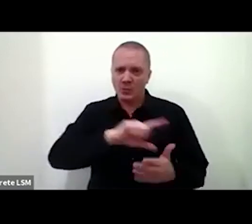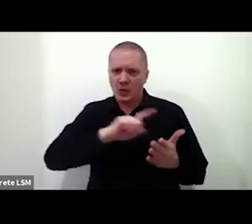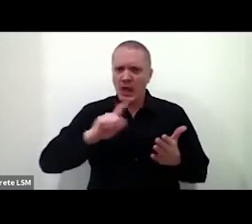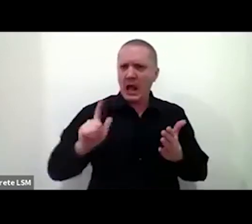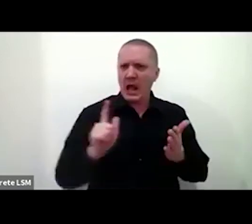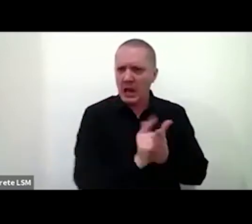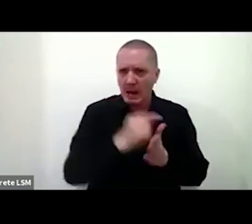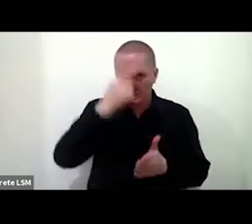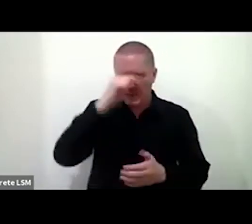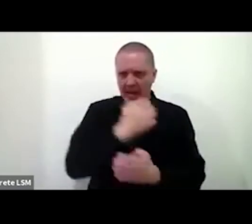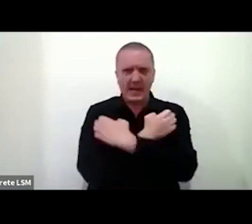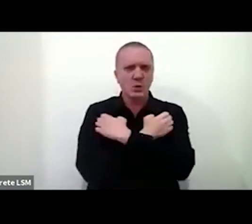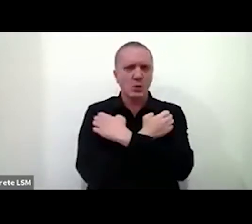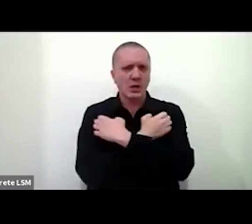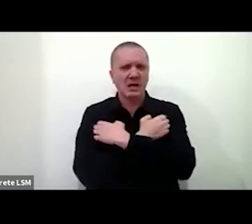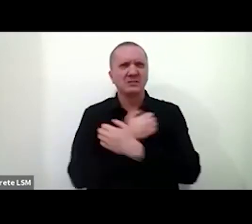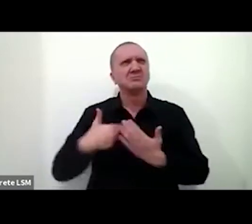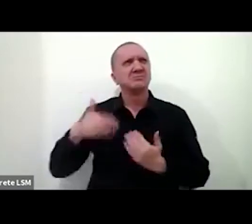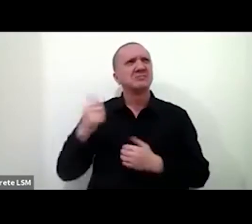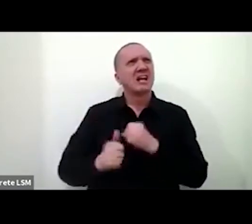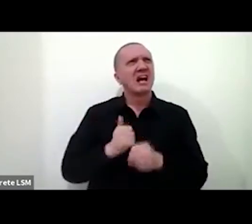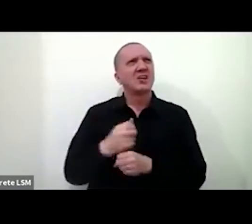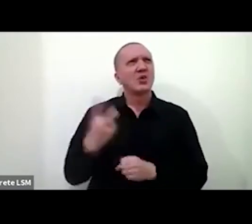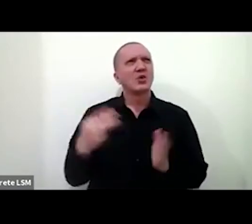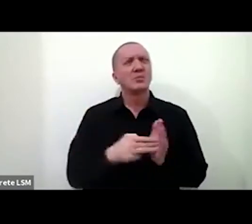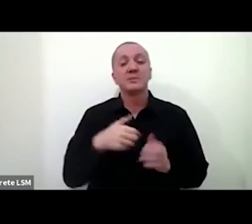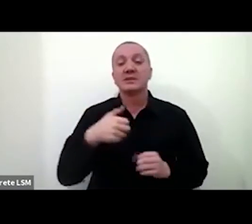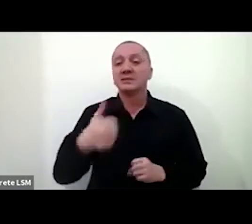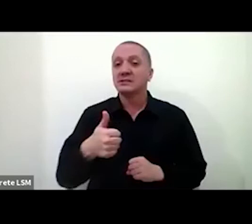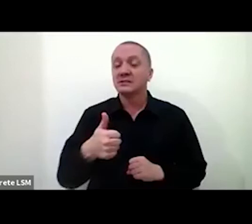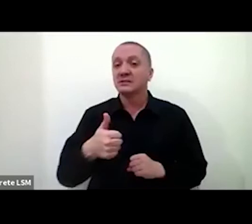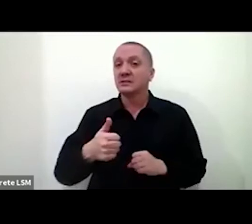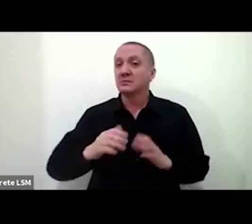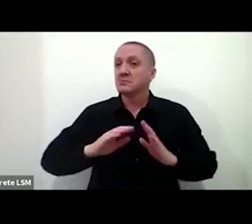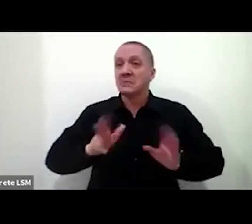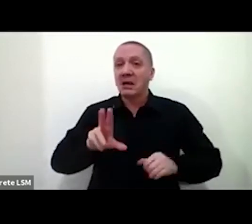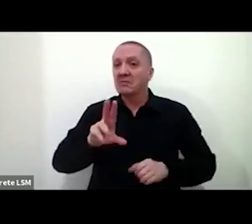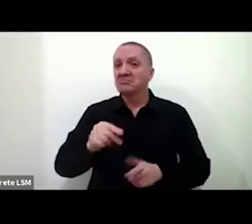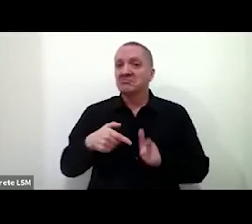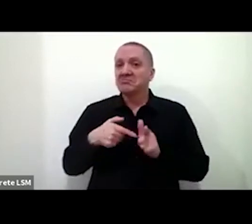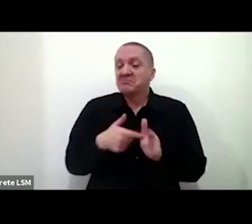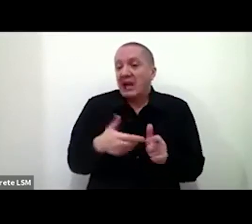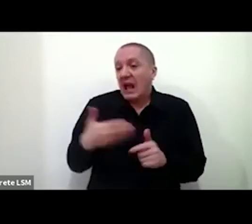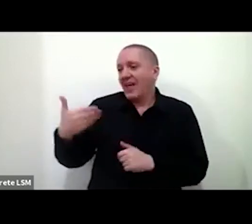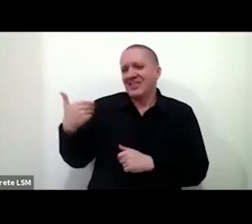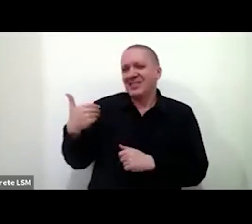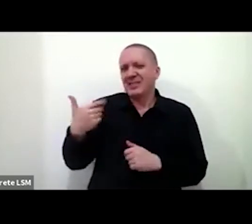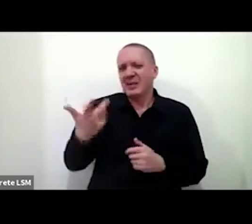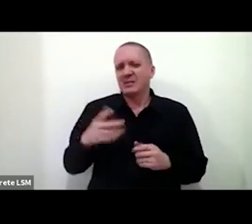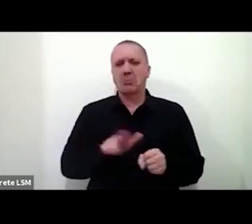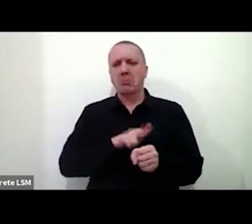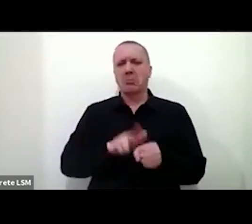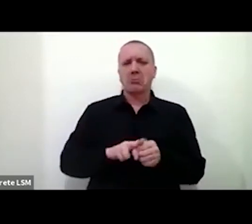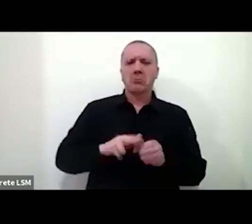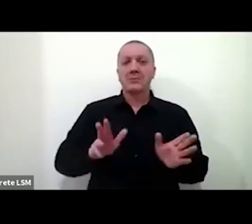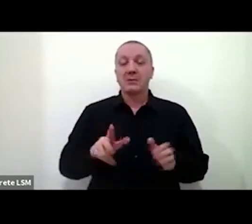que es ley en nuestro país desde el año 2006, ya no se implementaba en condiciones normales. Y acá aparece una